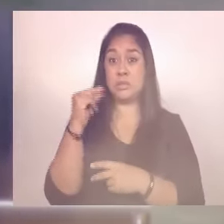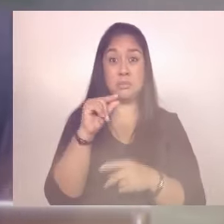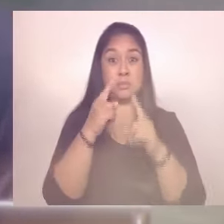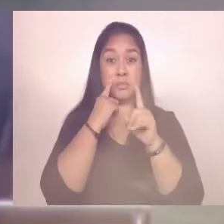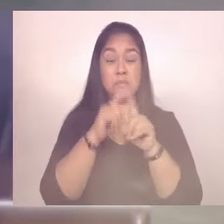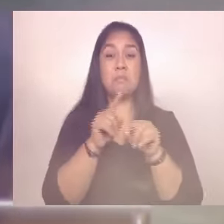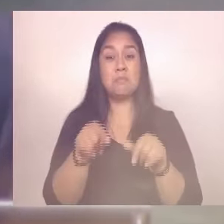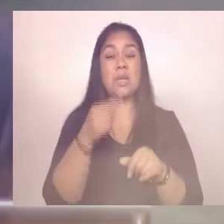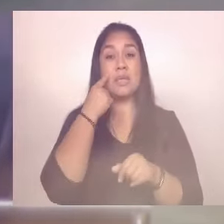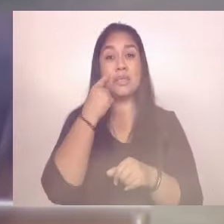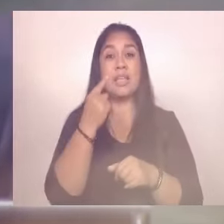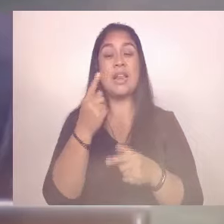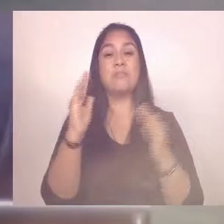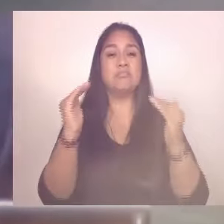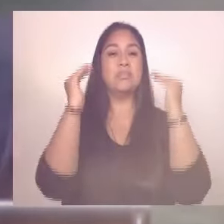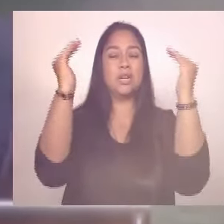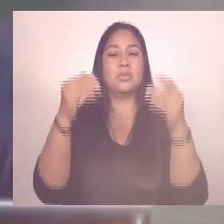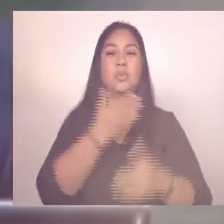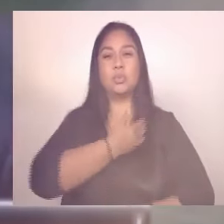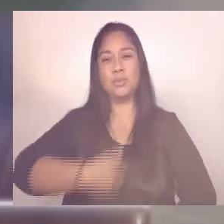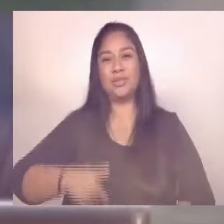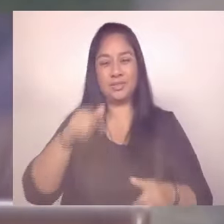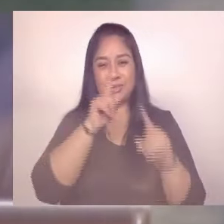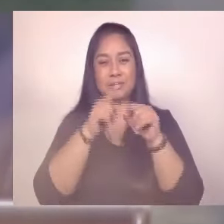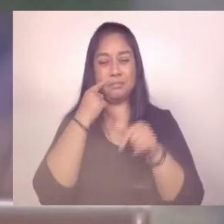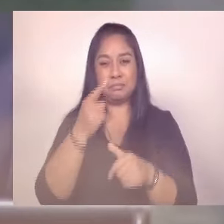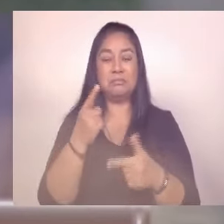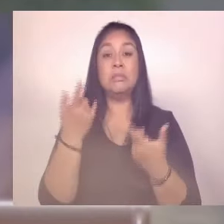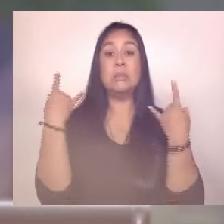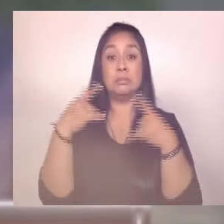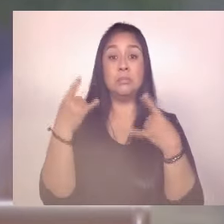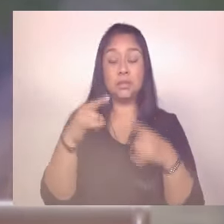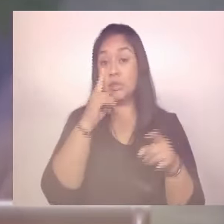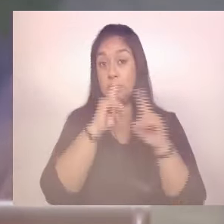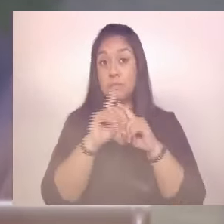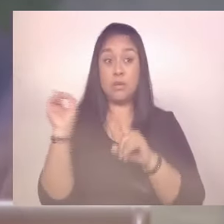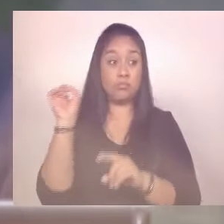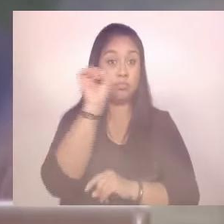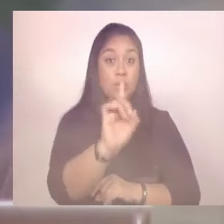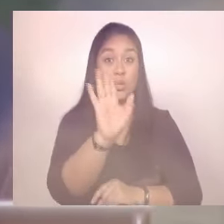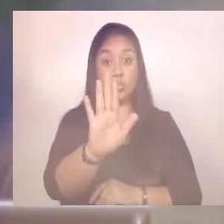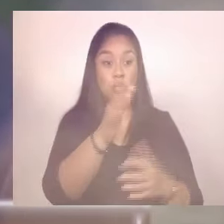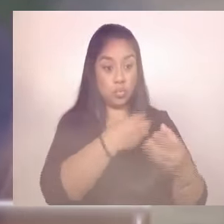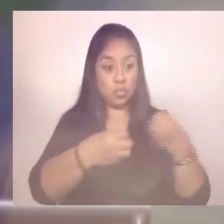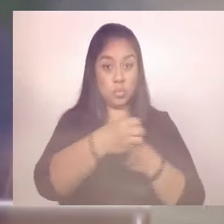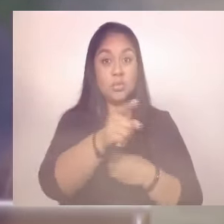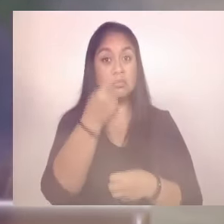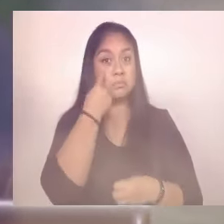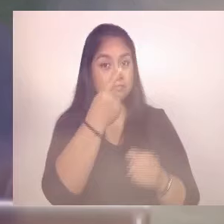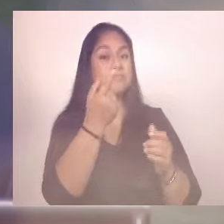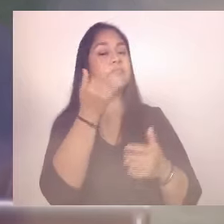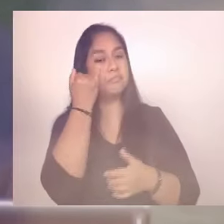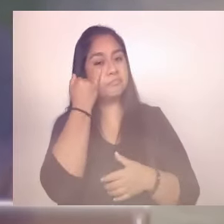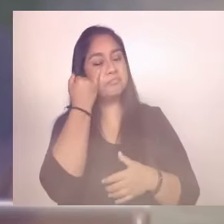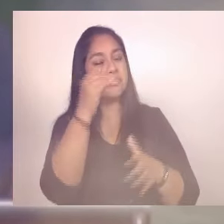reciente del alto comisionado Volker Türk y la renovación inmediata de la presencia en Guatemala de su oficina son un